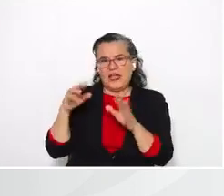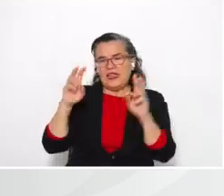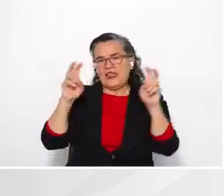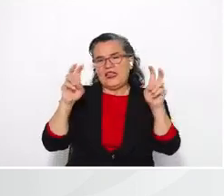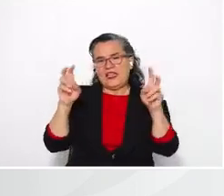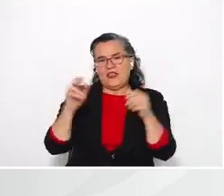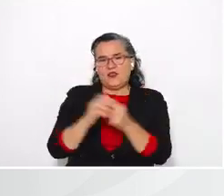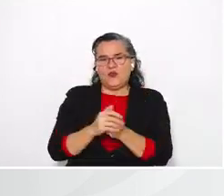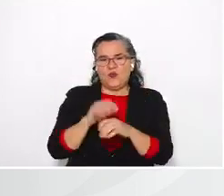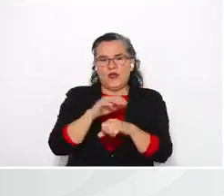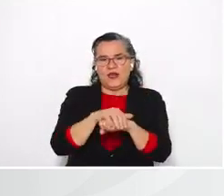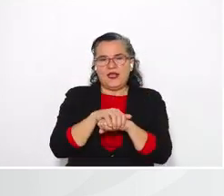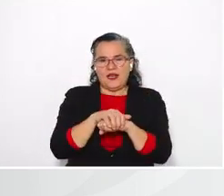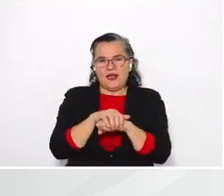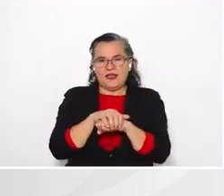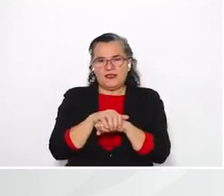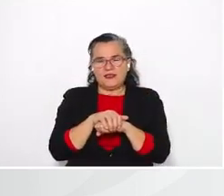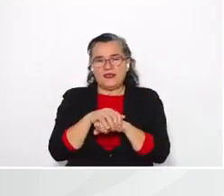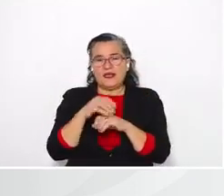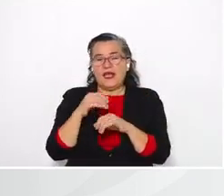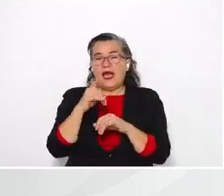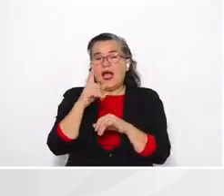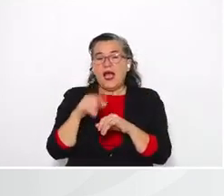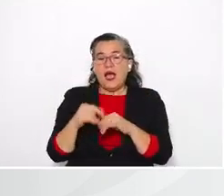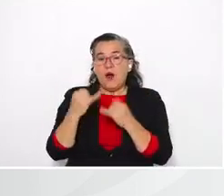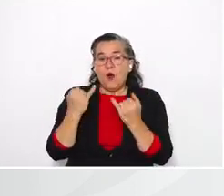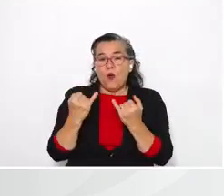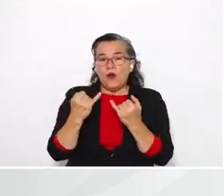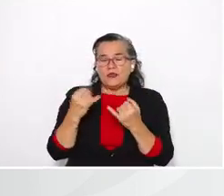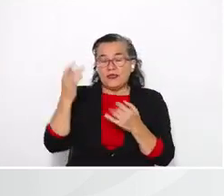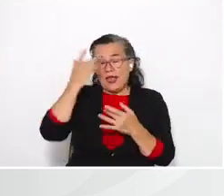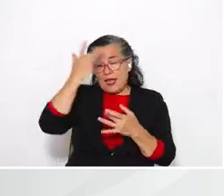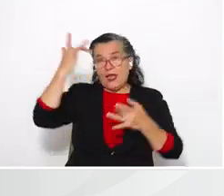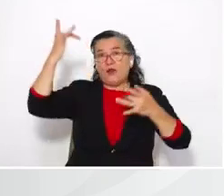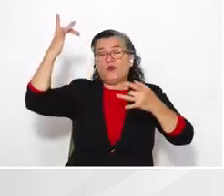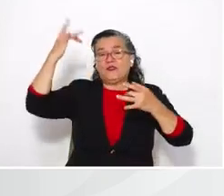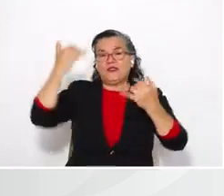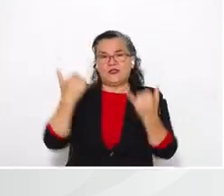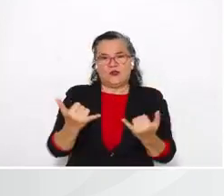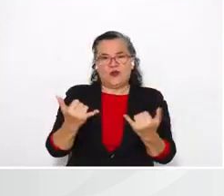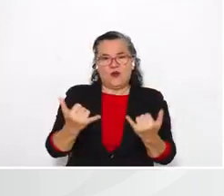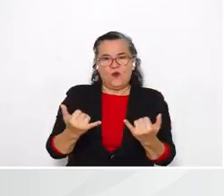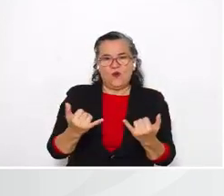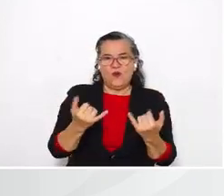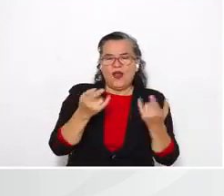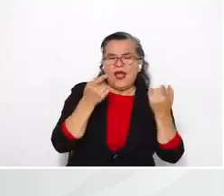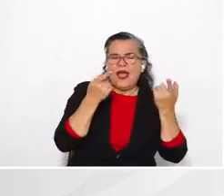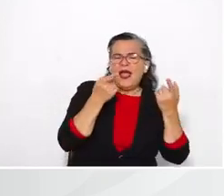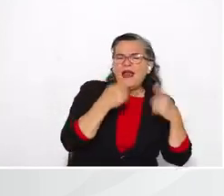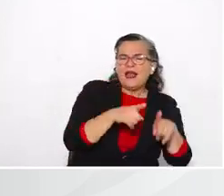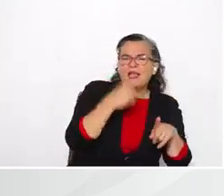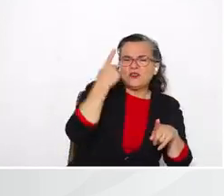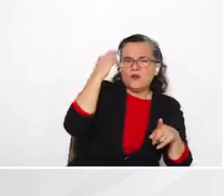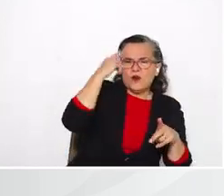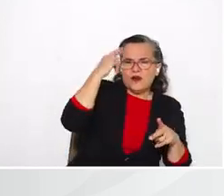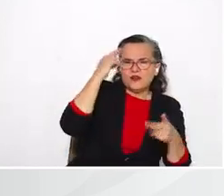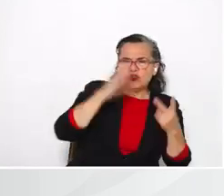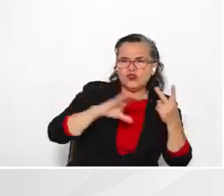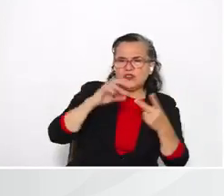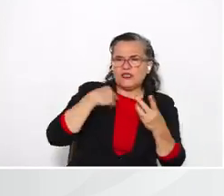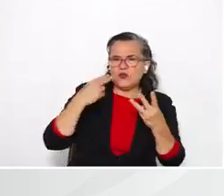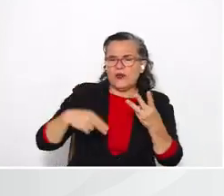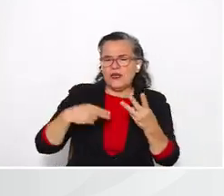título. En inglés, la ilustración ahora, el caso por la razón, la ciencia, el humanismo y